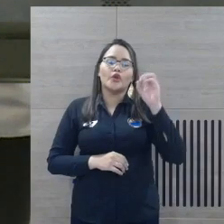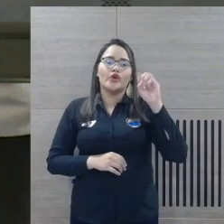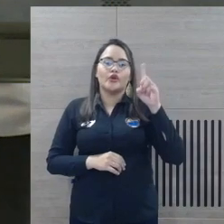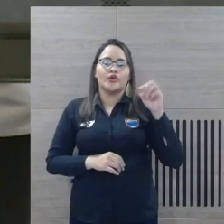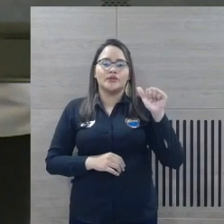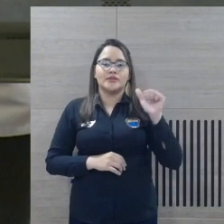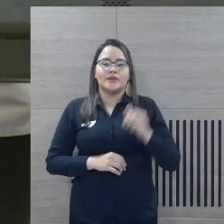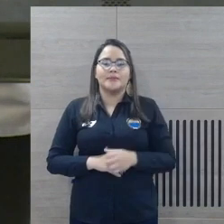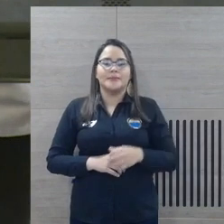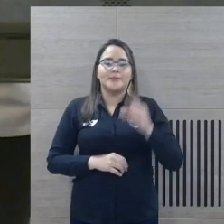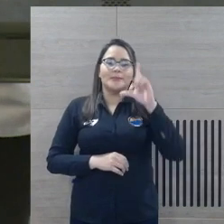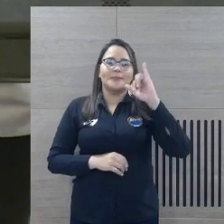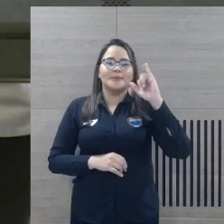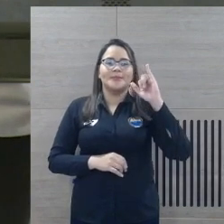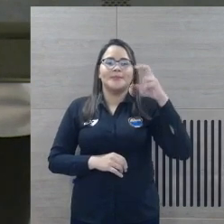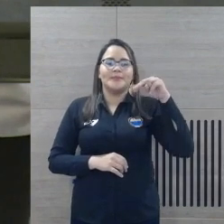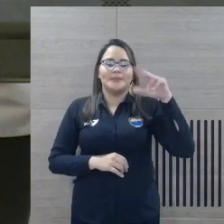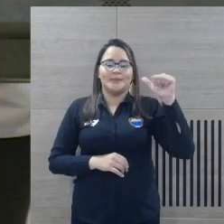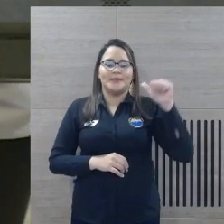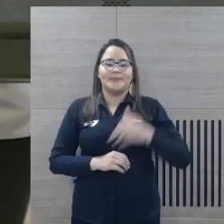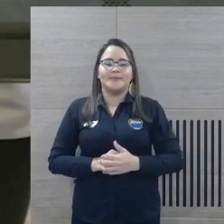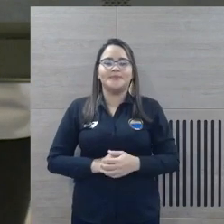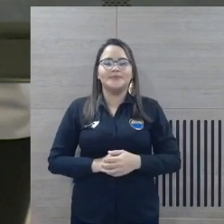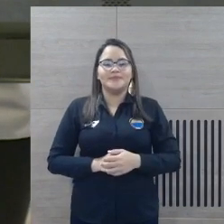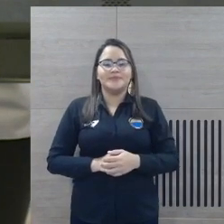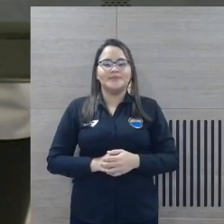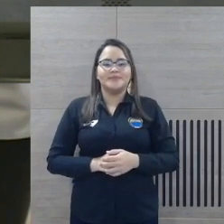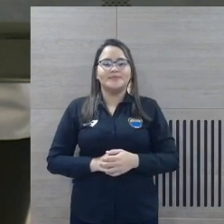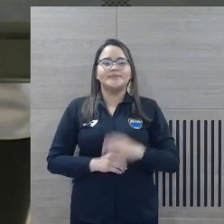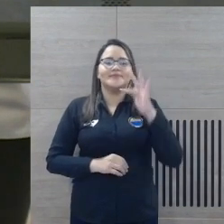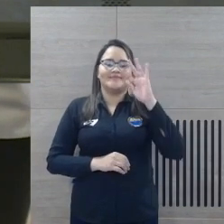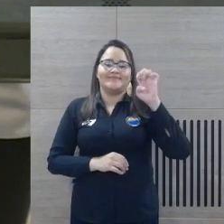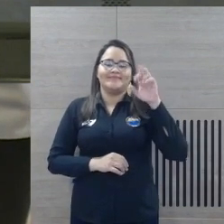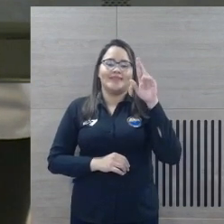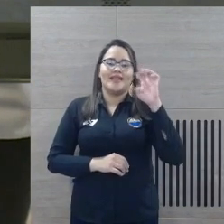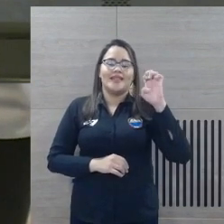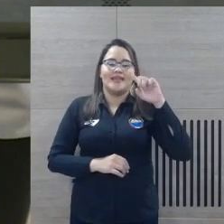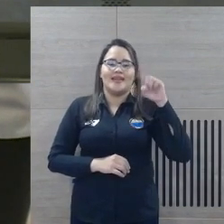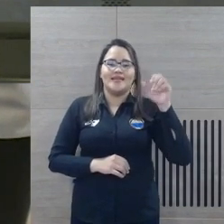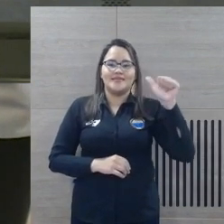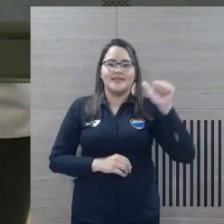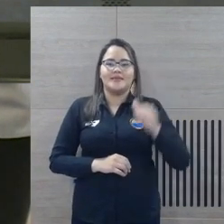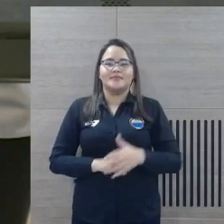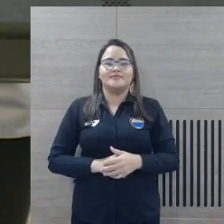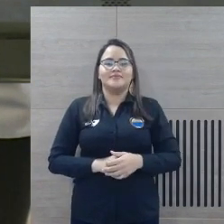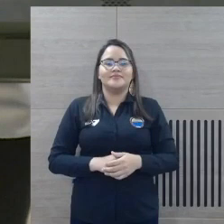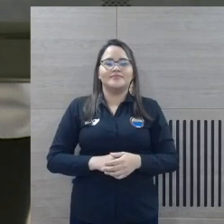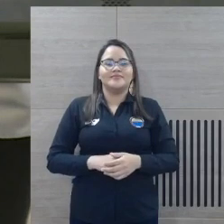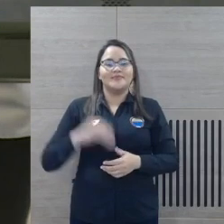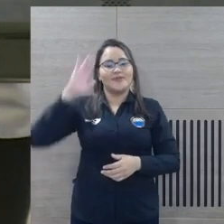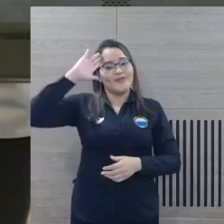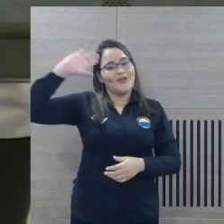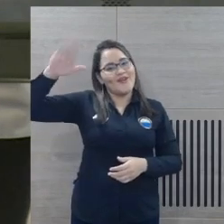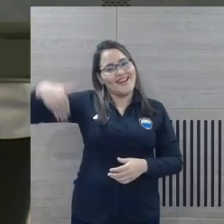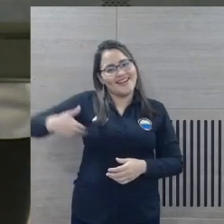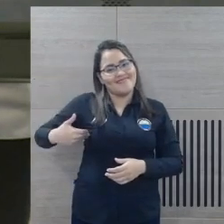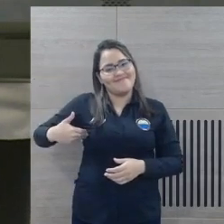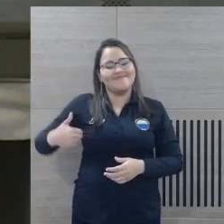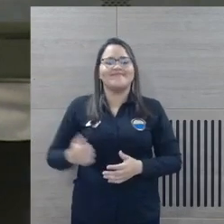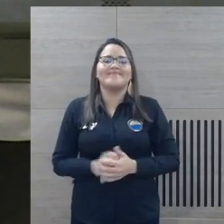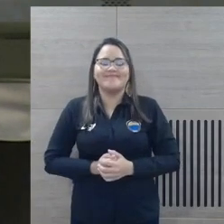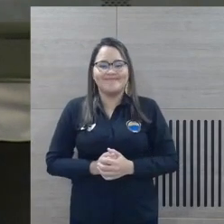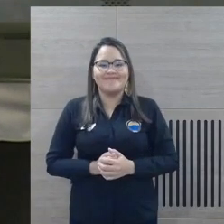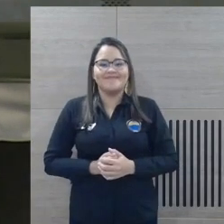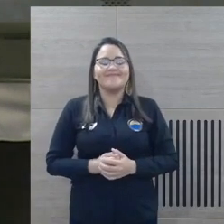Palomino. Teresa de Jesús Palacio Cantillo. Lorena Piragua Castro. Itzaini Carolina Ramírez